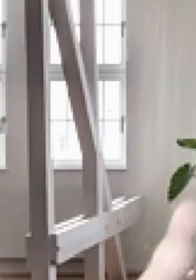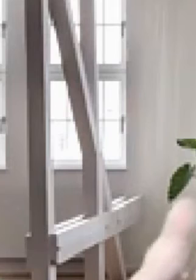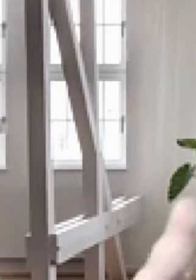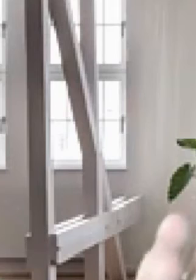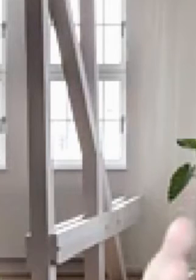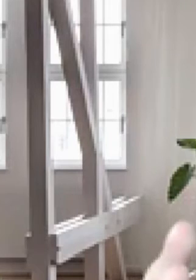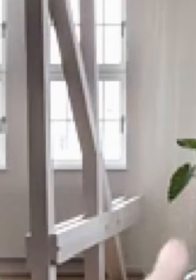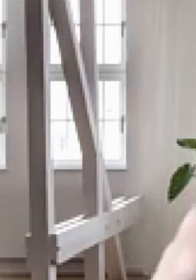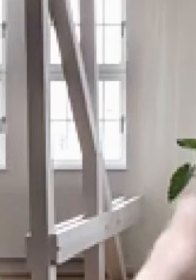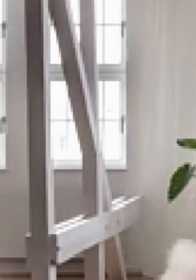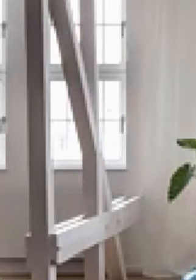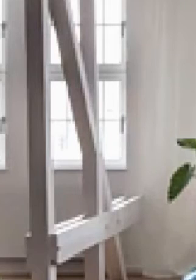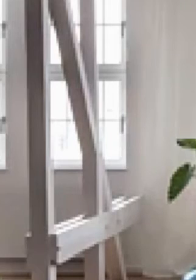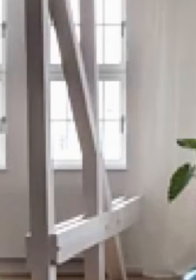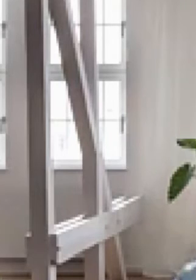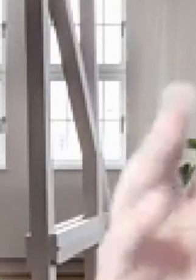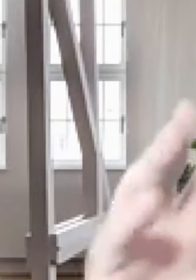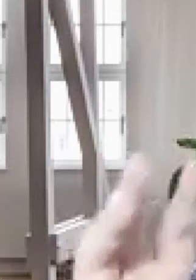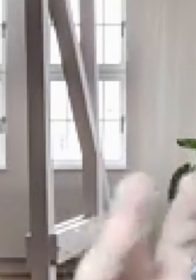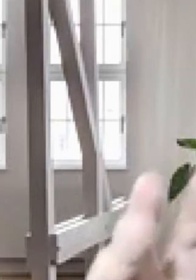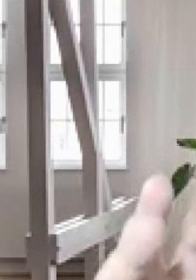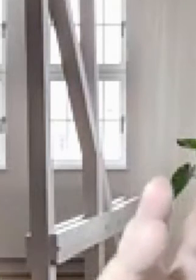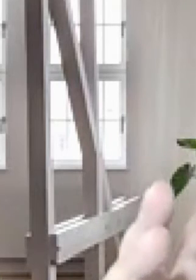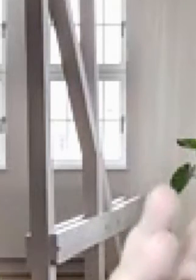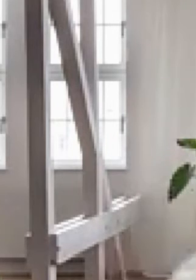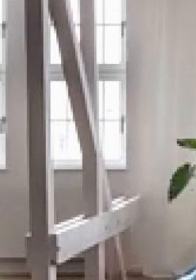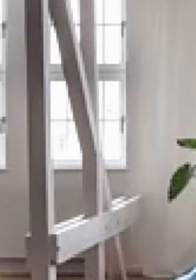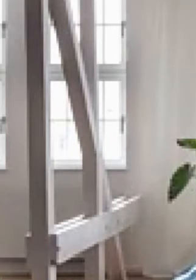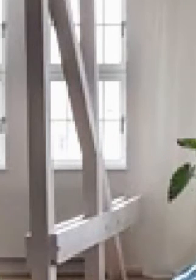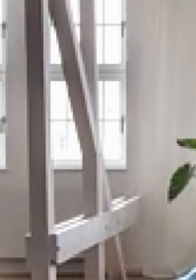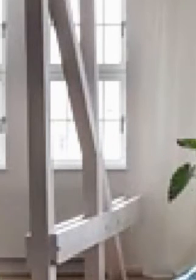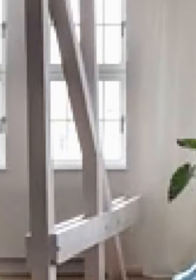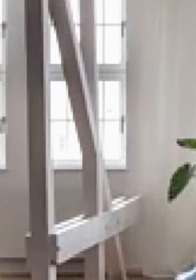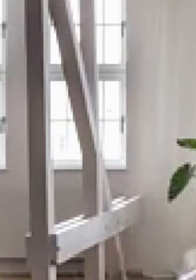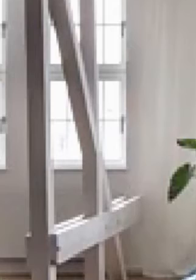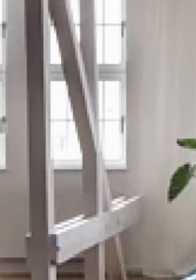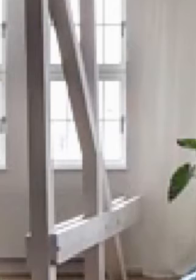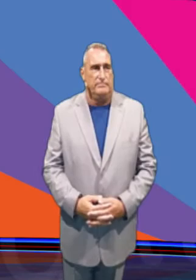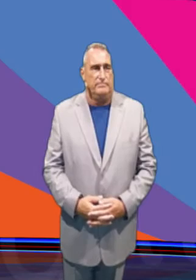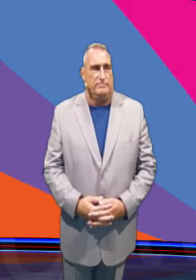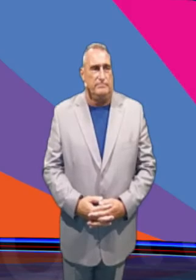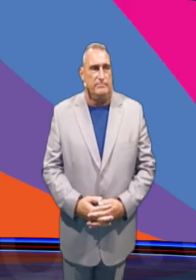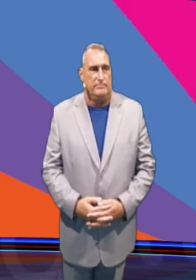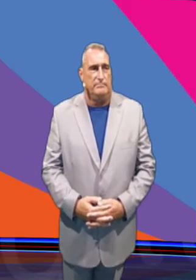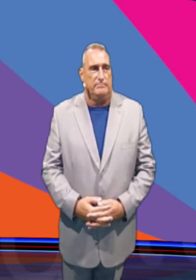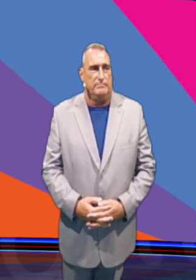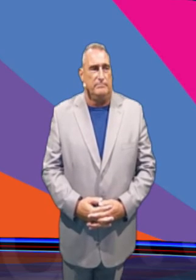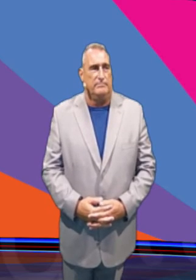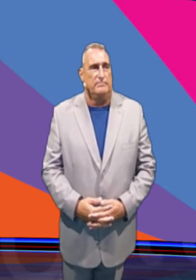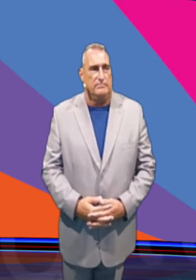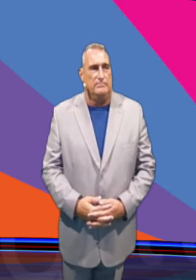Camiones de soja, camiones de soja. Un camión de soja, Pedro, carga 35